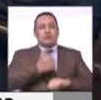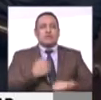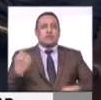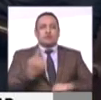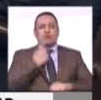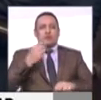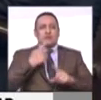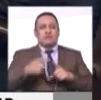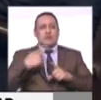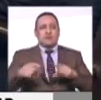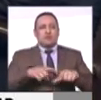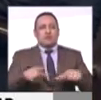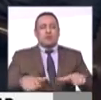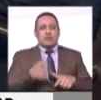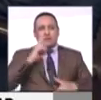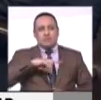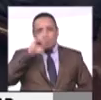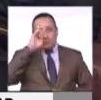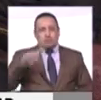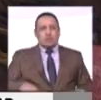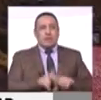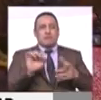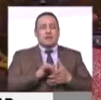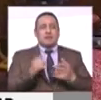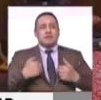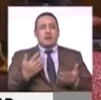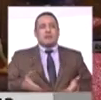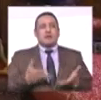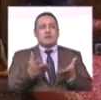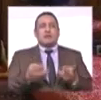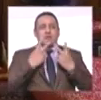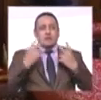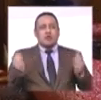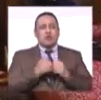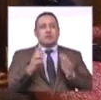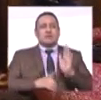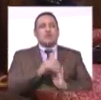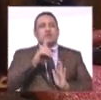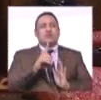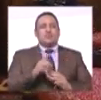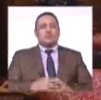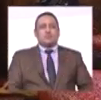de todas las localidades del país a fin de contribuir con su desarrollo.